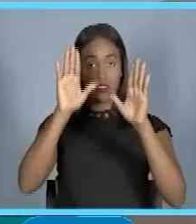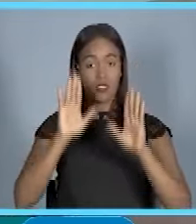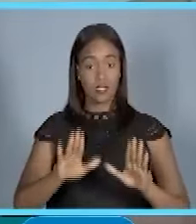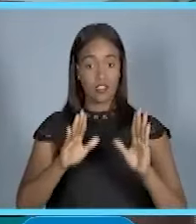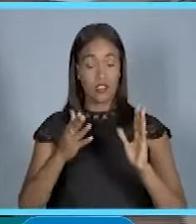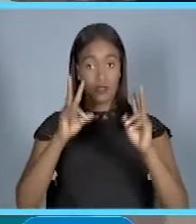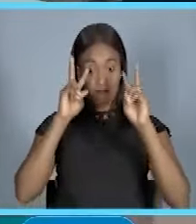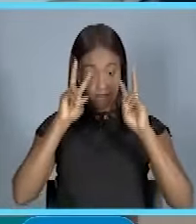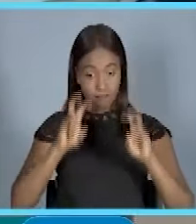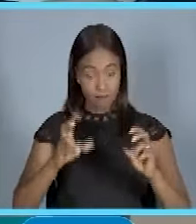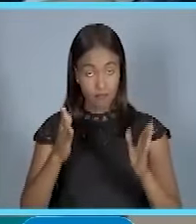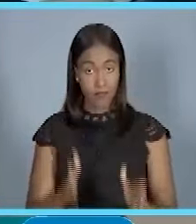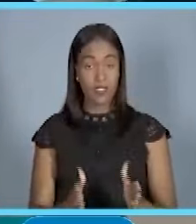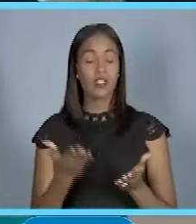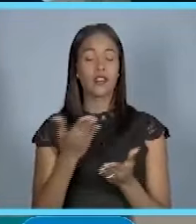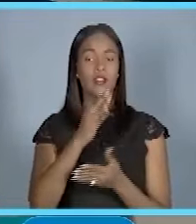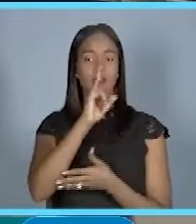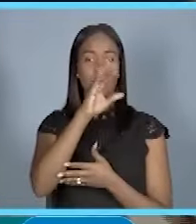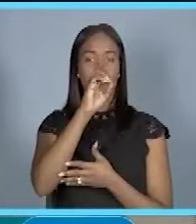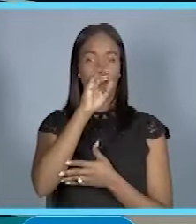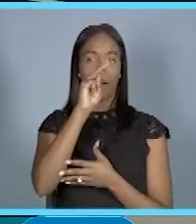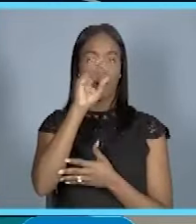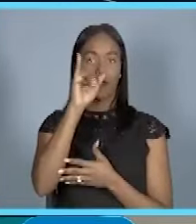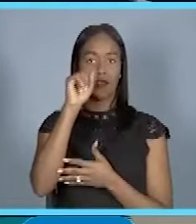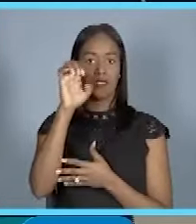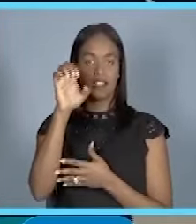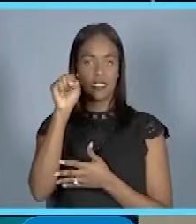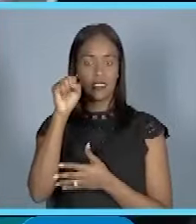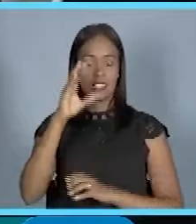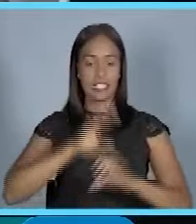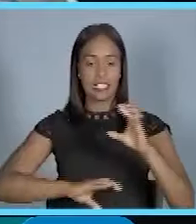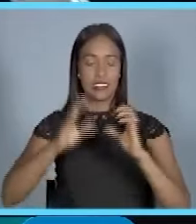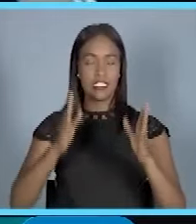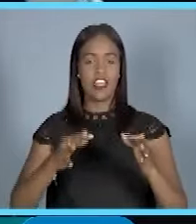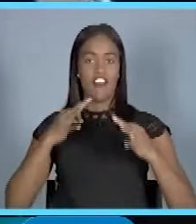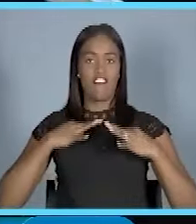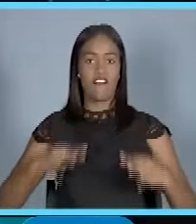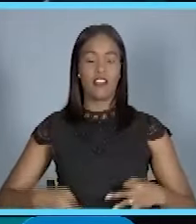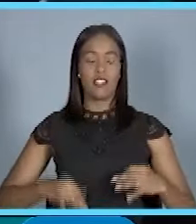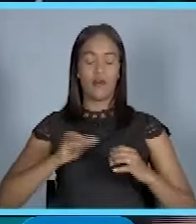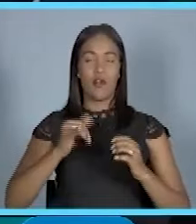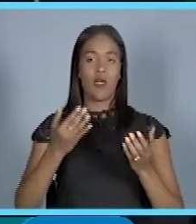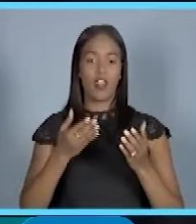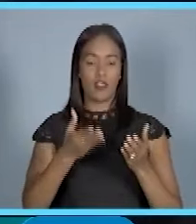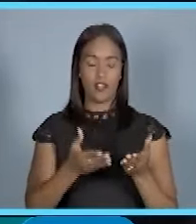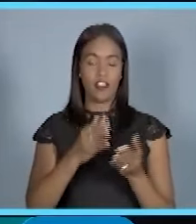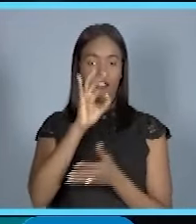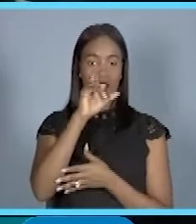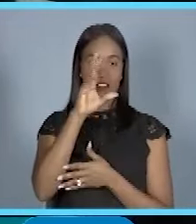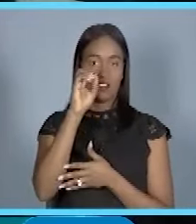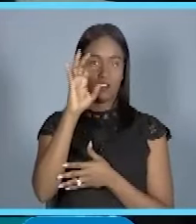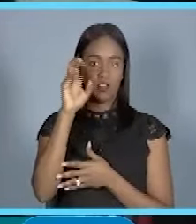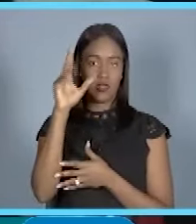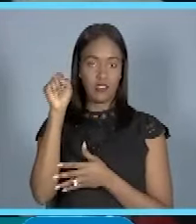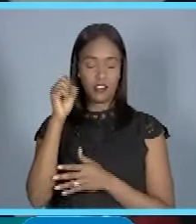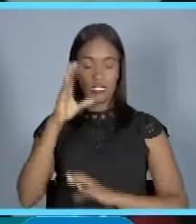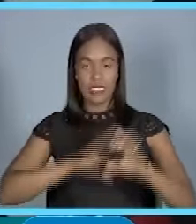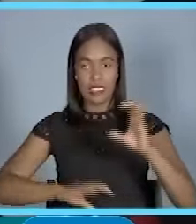como investigadores Julio Moisés en las ciencias física y química, Francisco Arias en